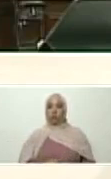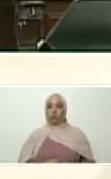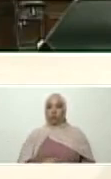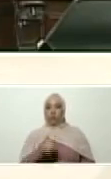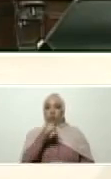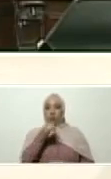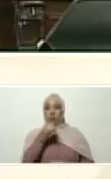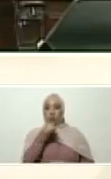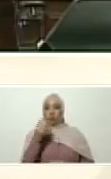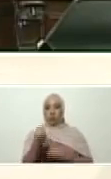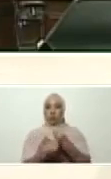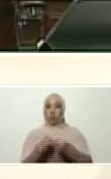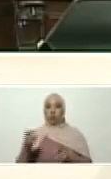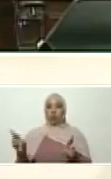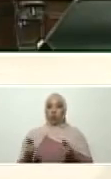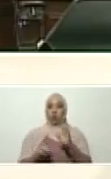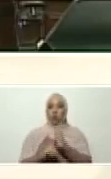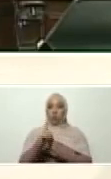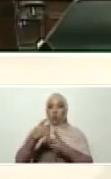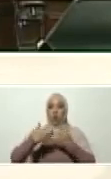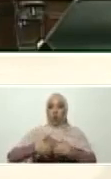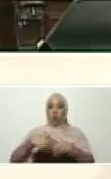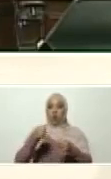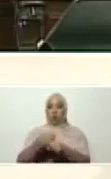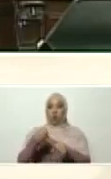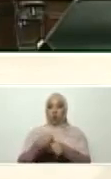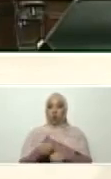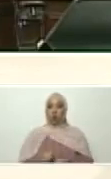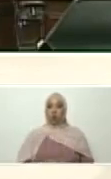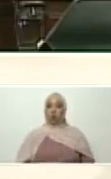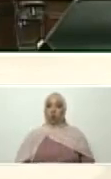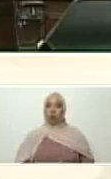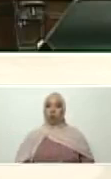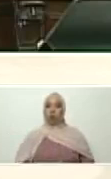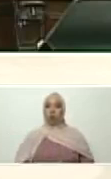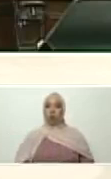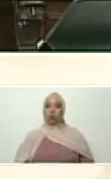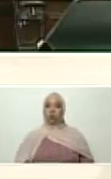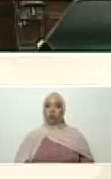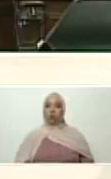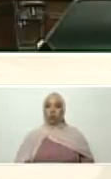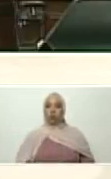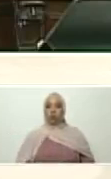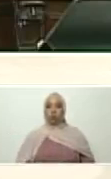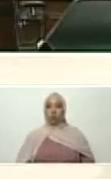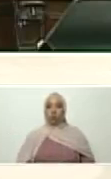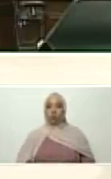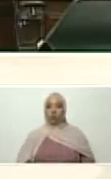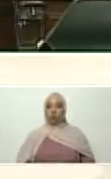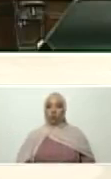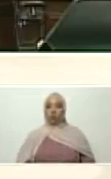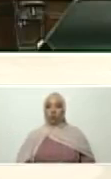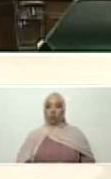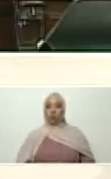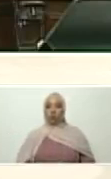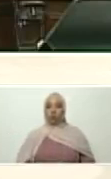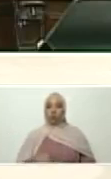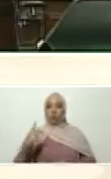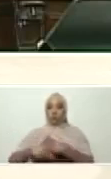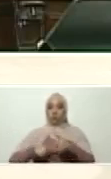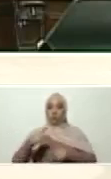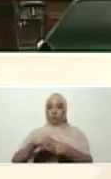motor de la recuperación industrial de las empresas fundamentales del país en manos del Estado, en